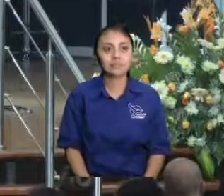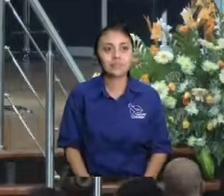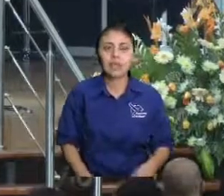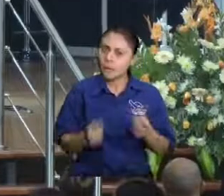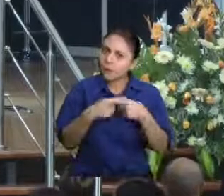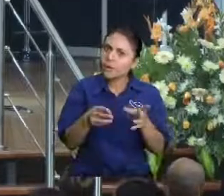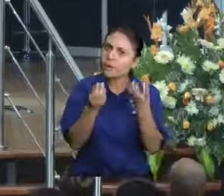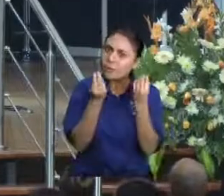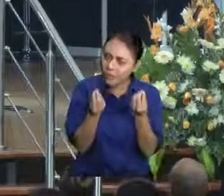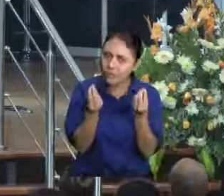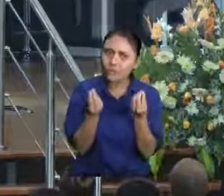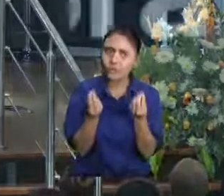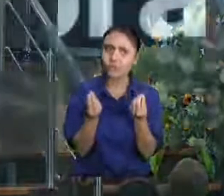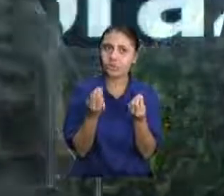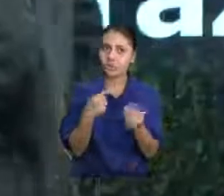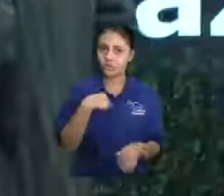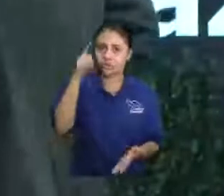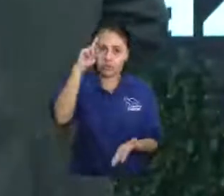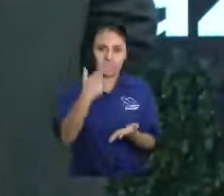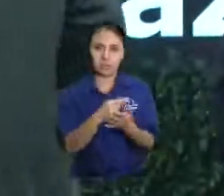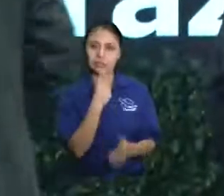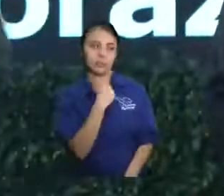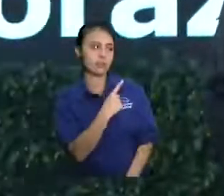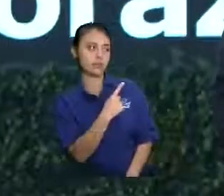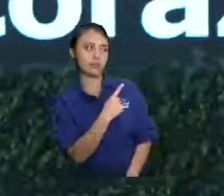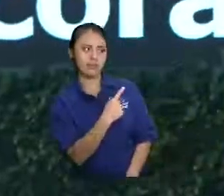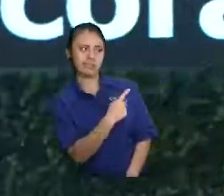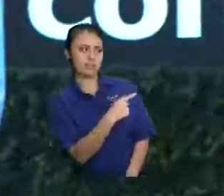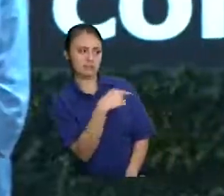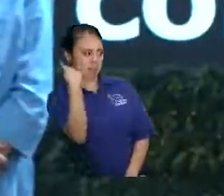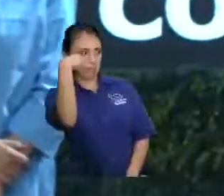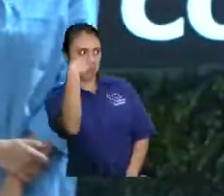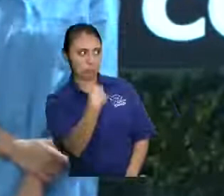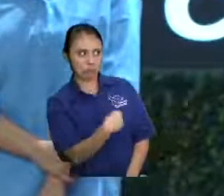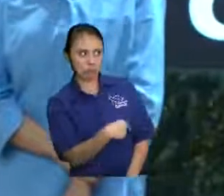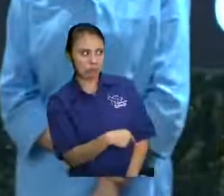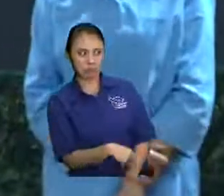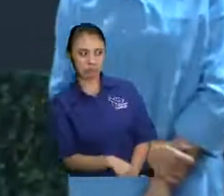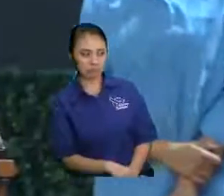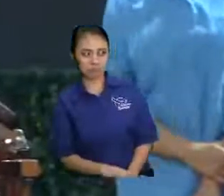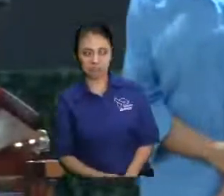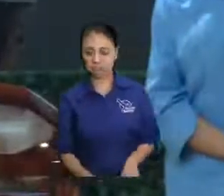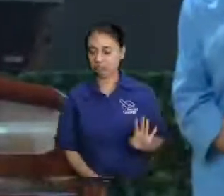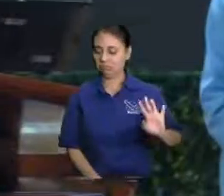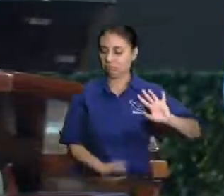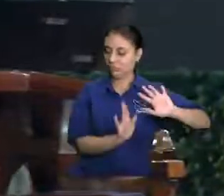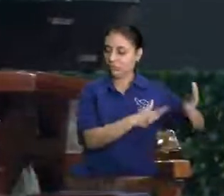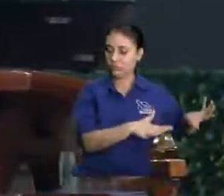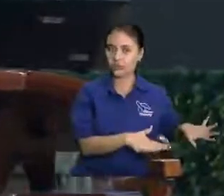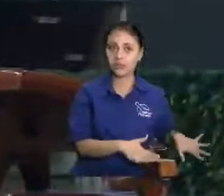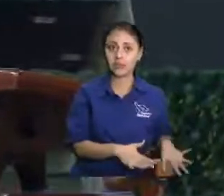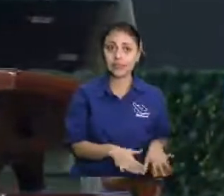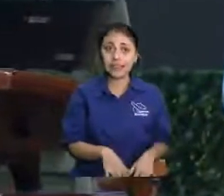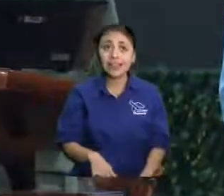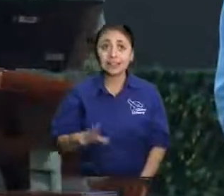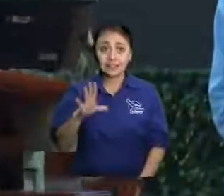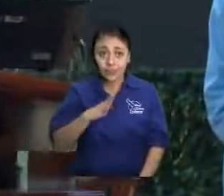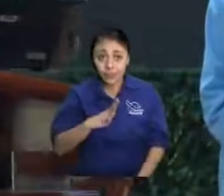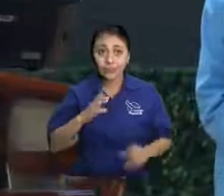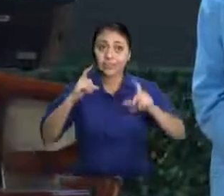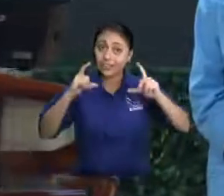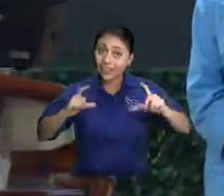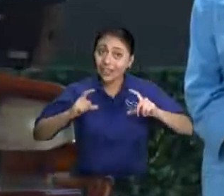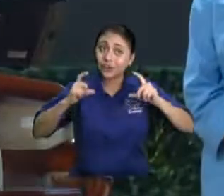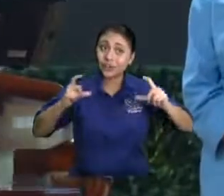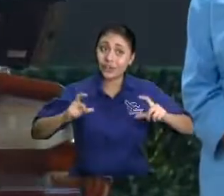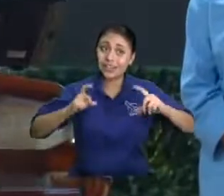Pero muchos, yo le aseguro que han dicho, a la que clavero ese hermano. Entonces tenemos que tener cuidado con no menospreciar cuando, ay,